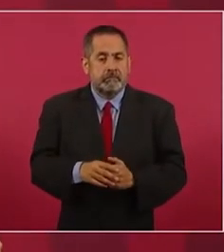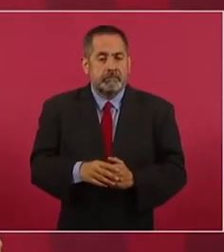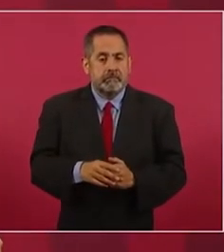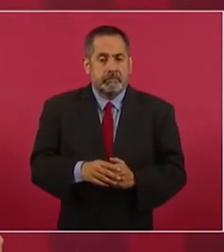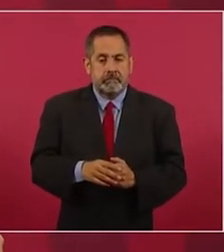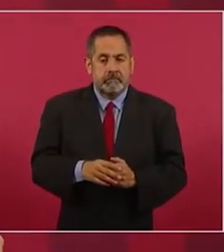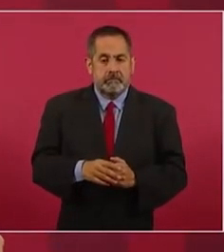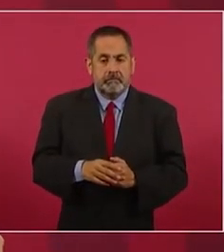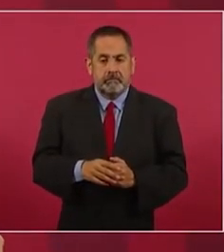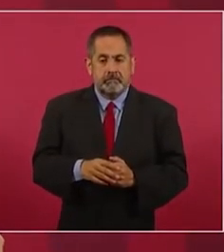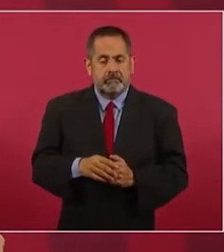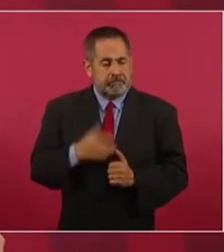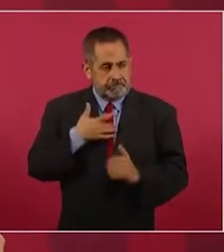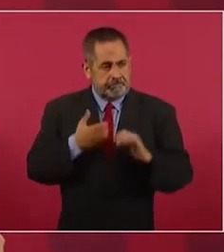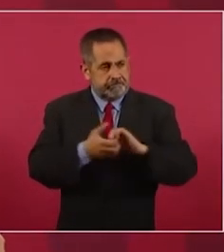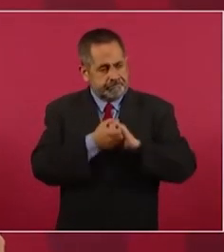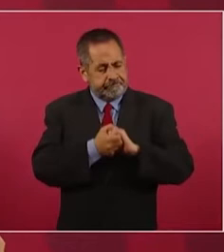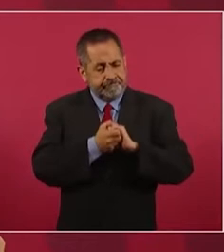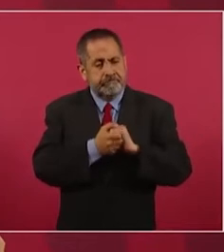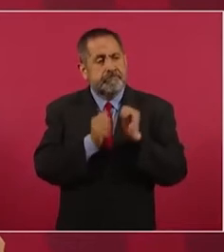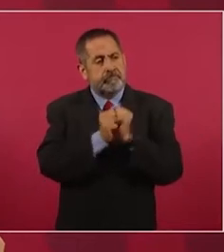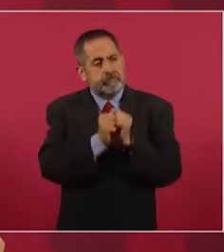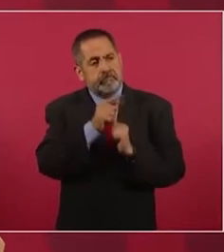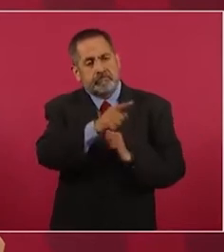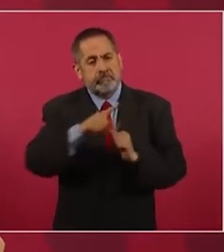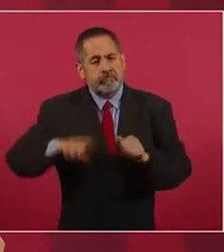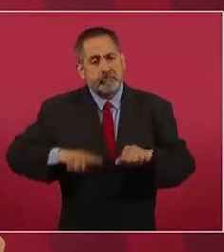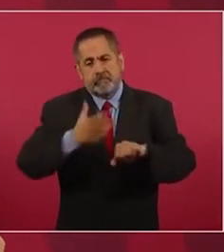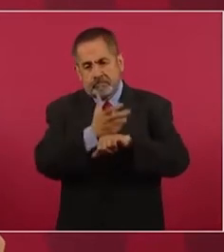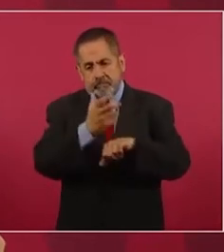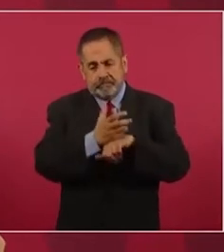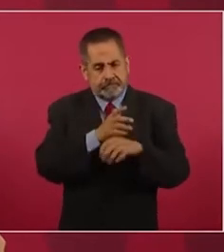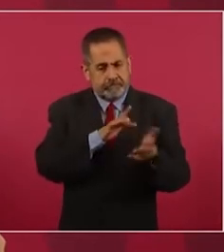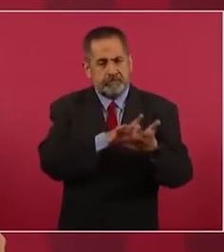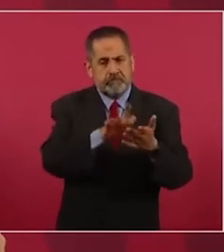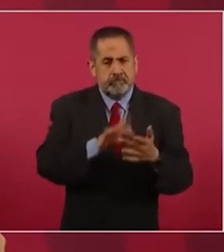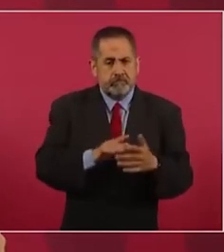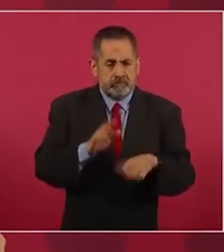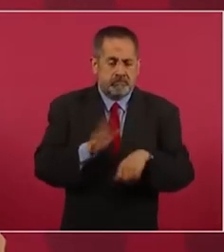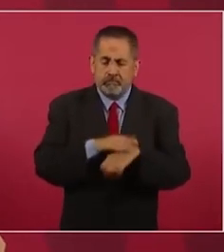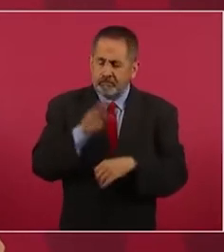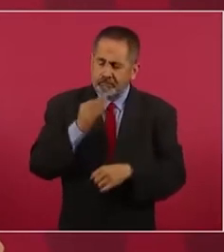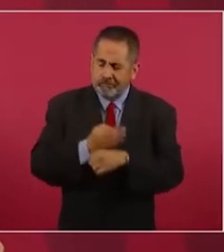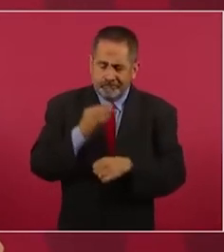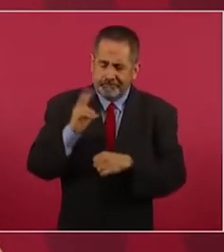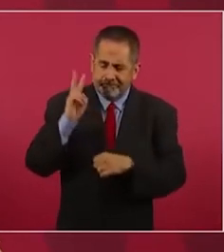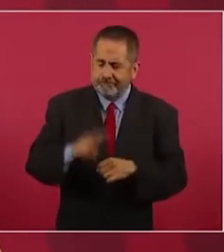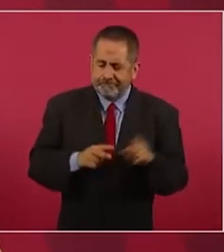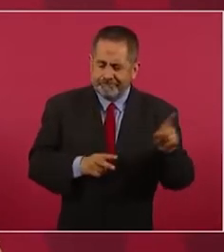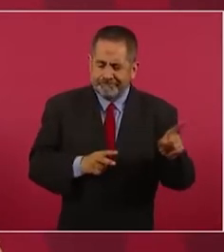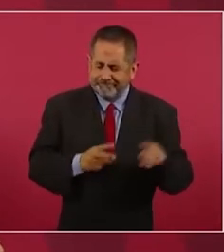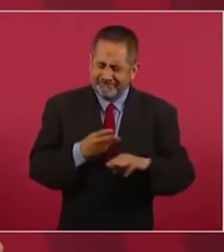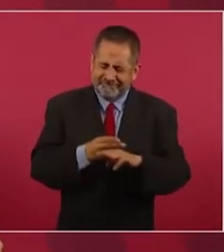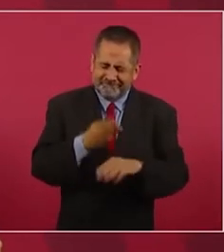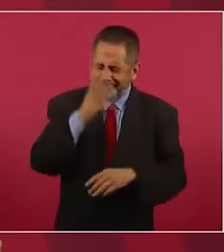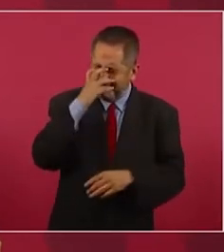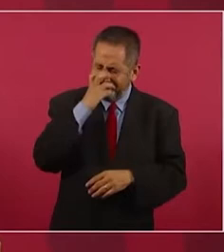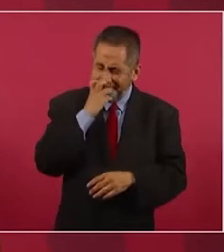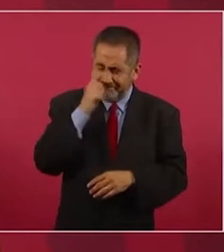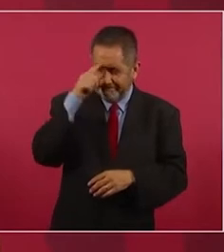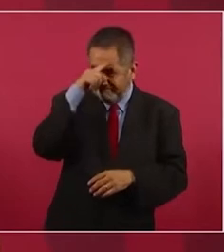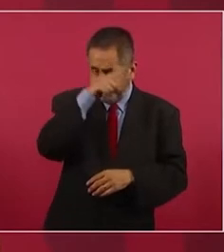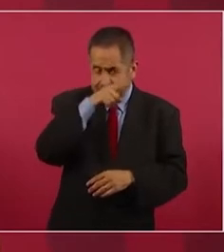pues nuestra solidaridad con el gobierno de Estados Unidos, porque son momentos muy tristes, muy